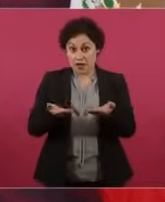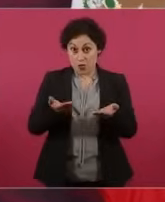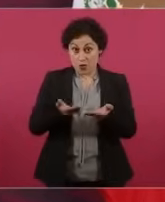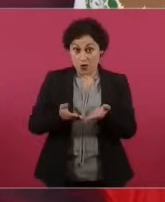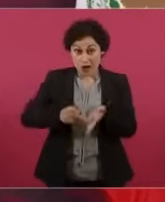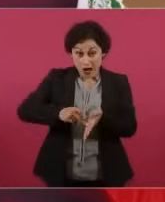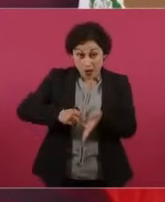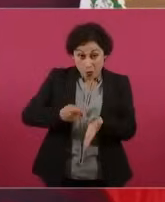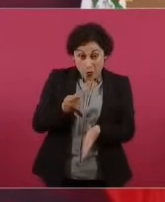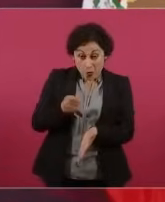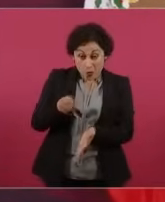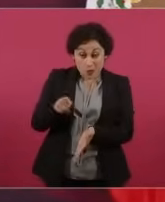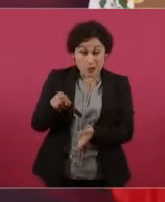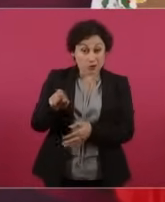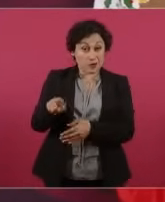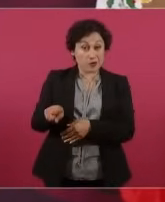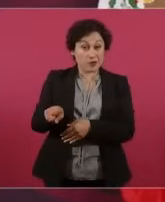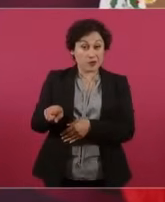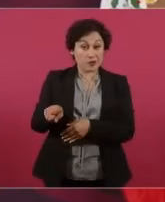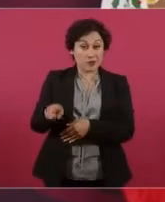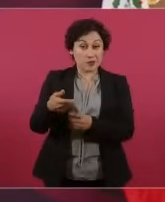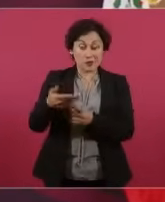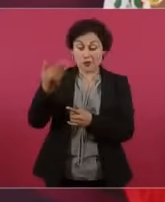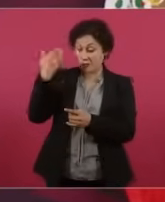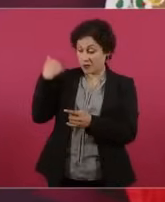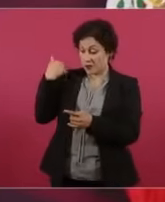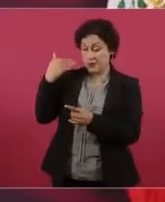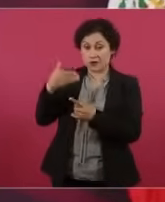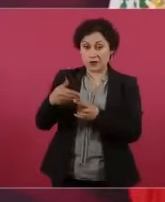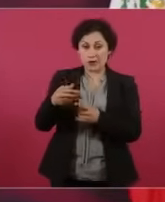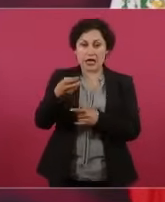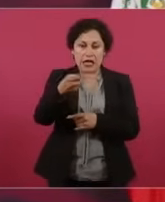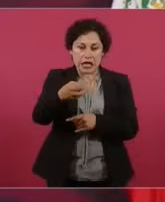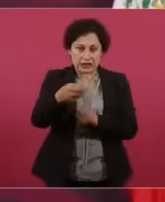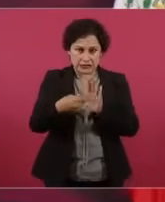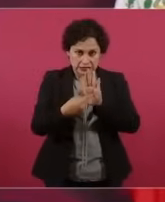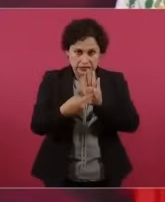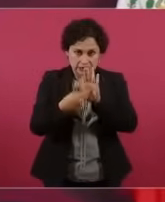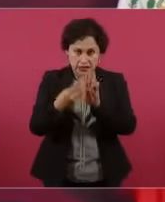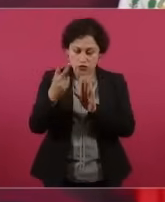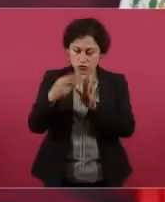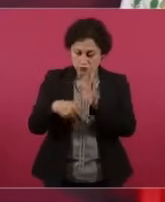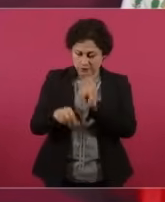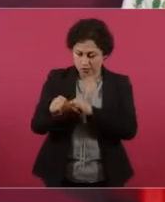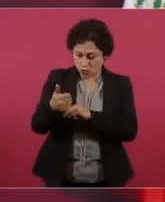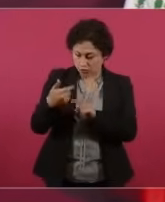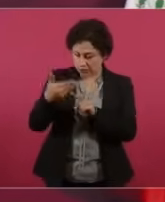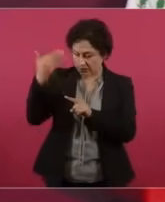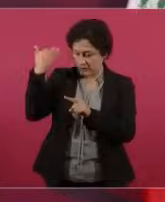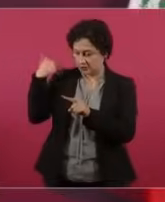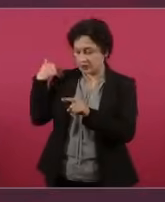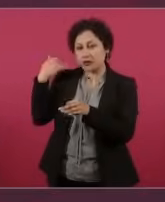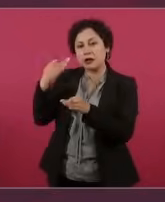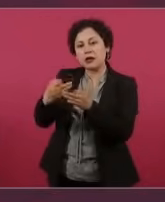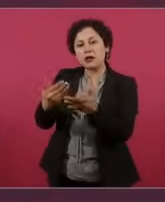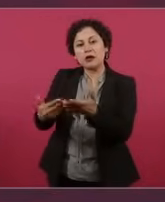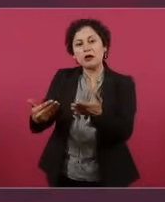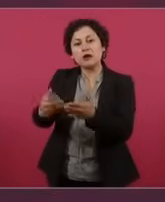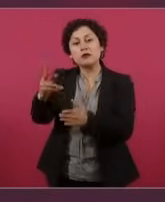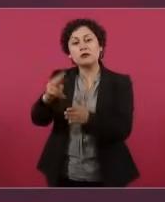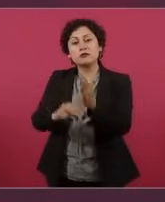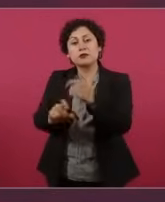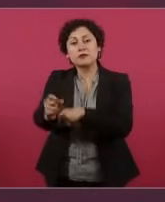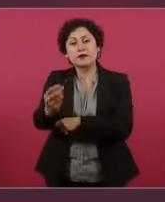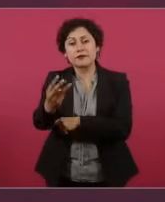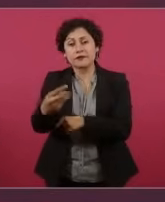vuelve otra vez. Esto es en el 11, ¿no? Estamos en el 23. ¿Cuántos años